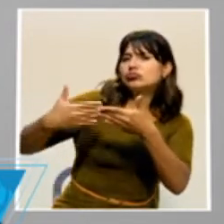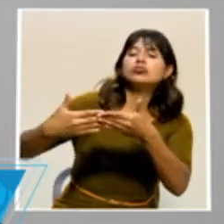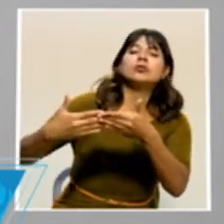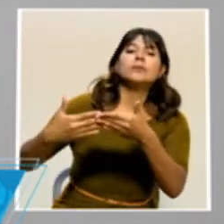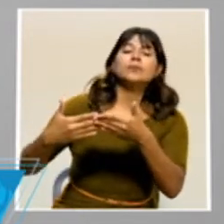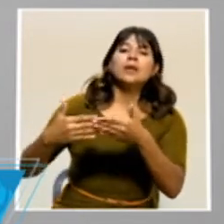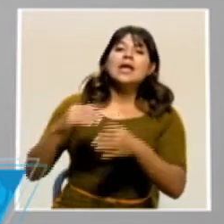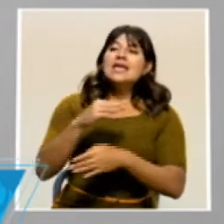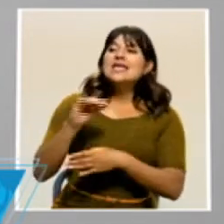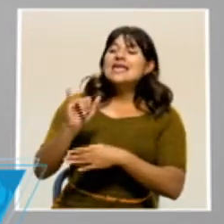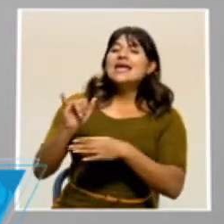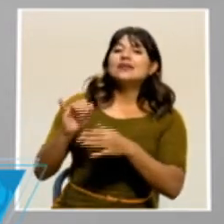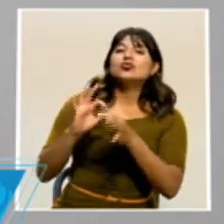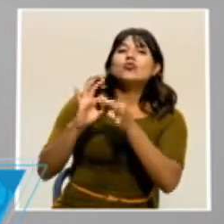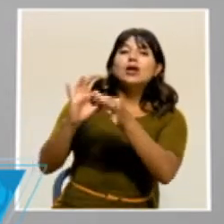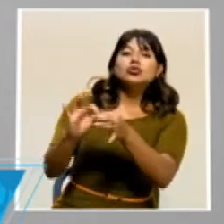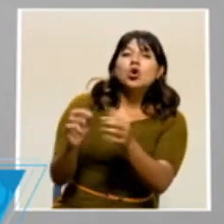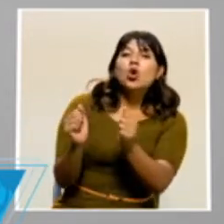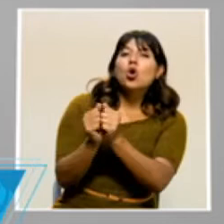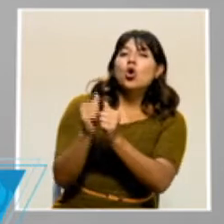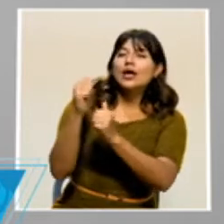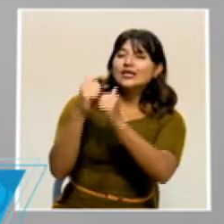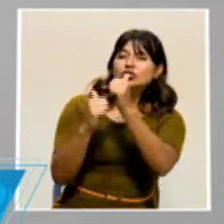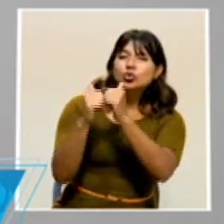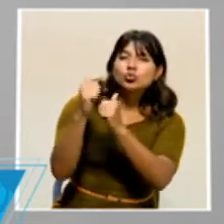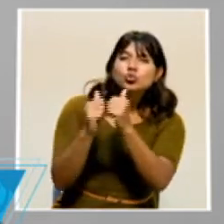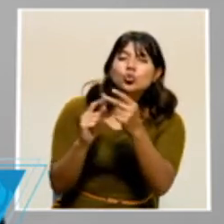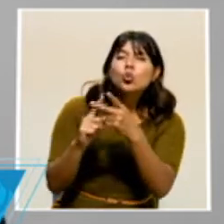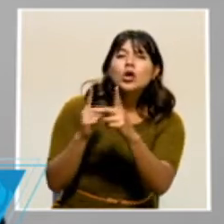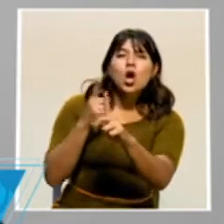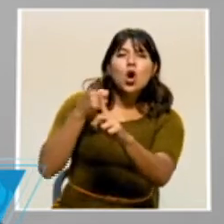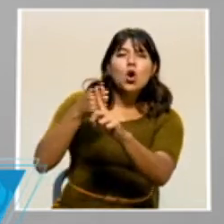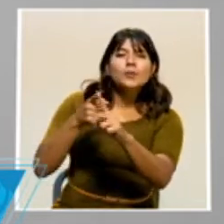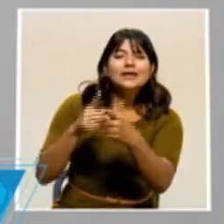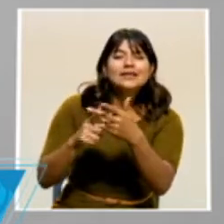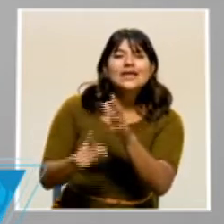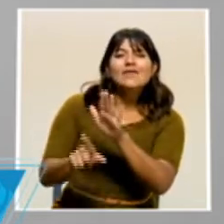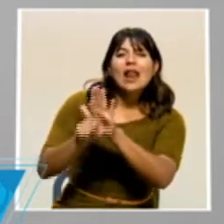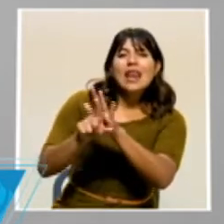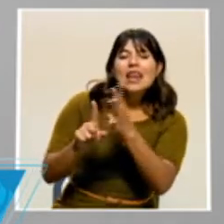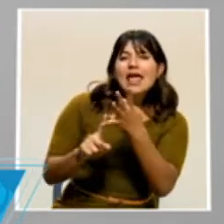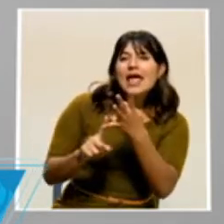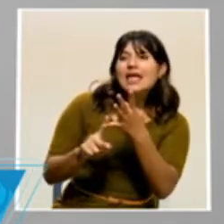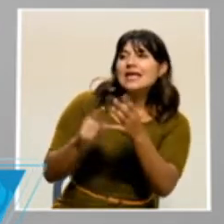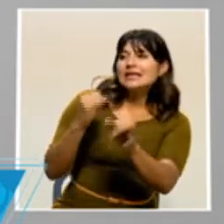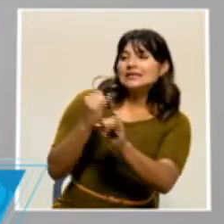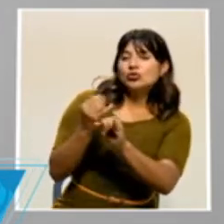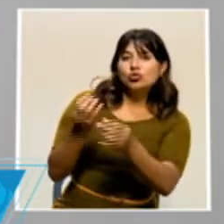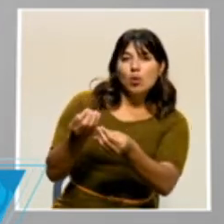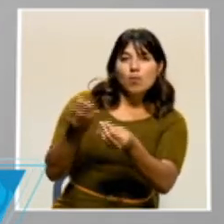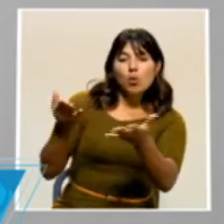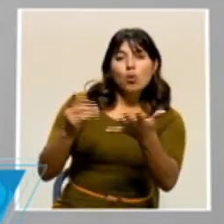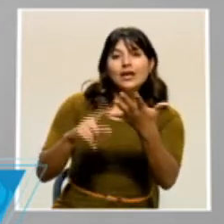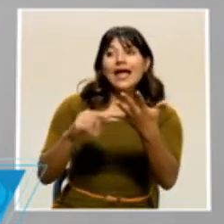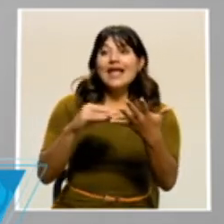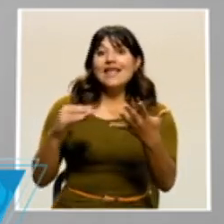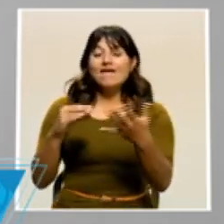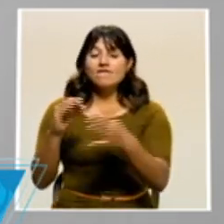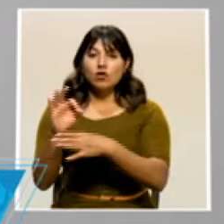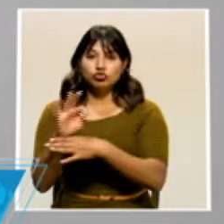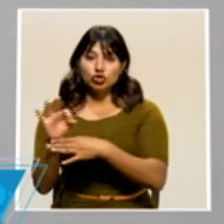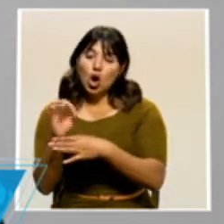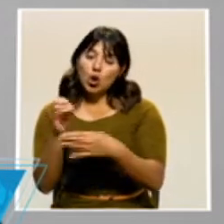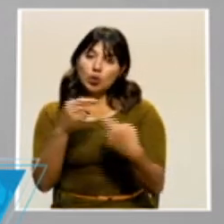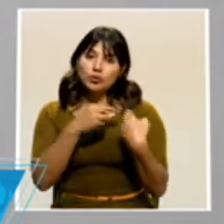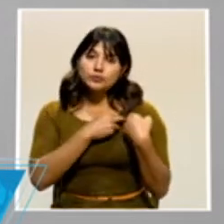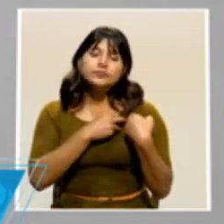específicamente al tema de las estructuras, al tema de los propósitos, al tema de la normativa de las instituciones públicas y a las funciones. Y